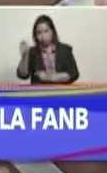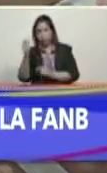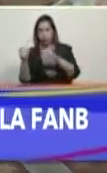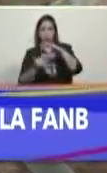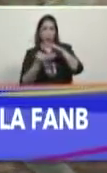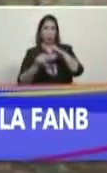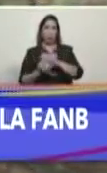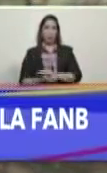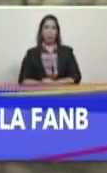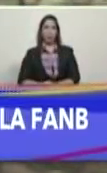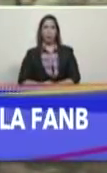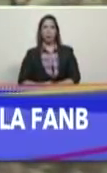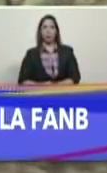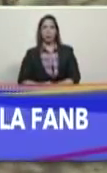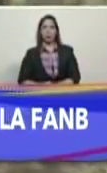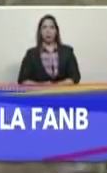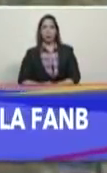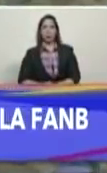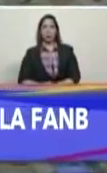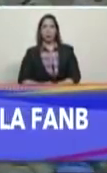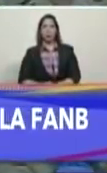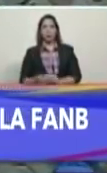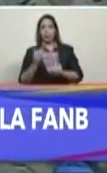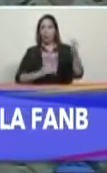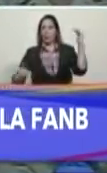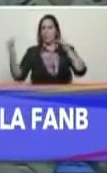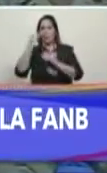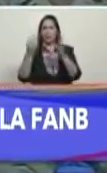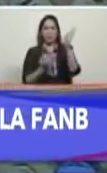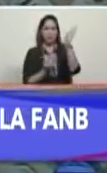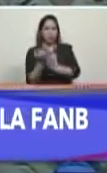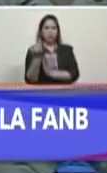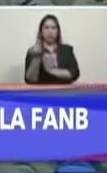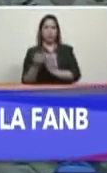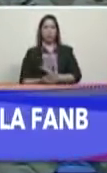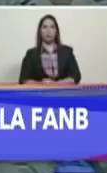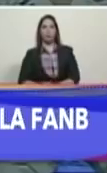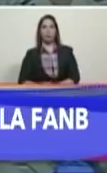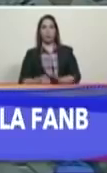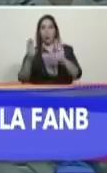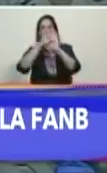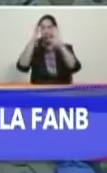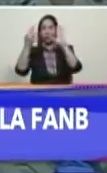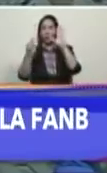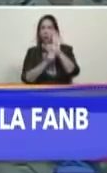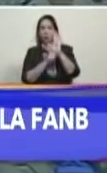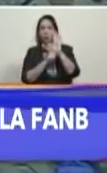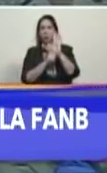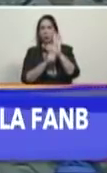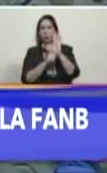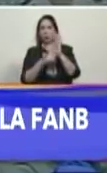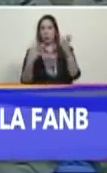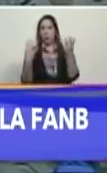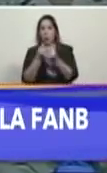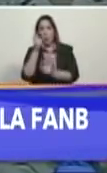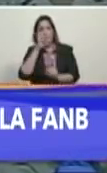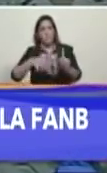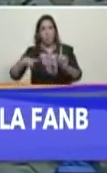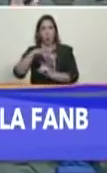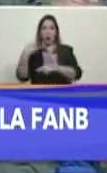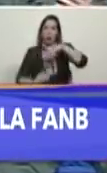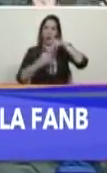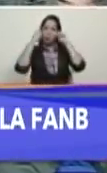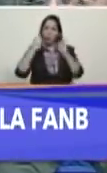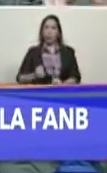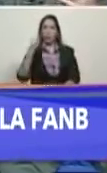lo resumo en una sola palabra: máxima lealtad con la Constitución, con el pueblo y con la